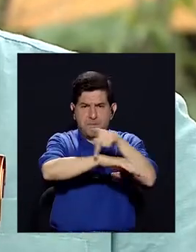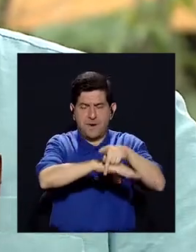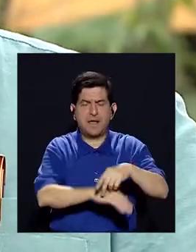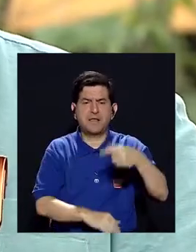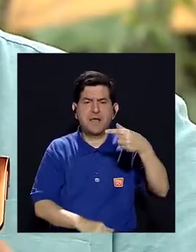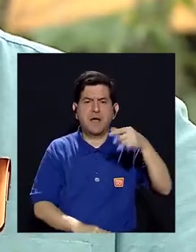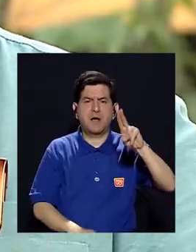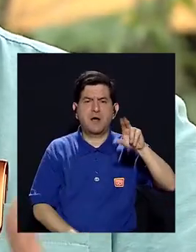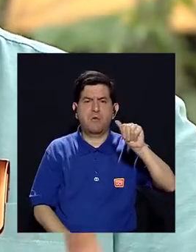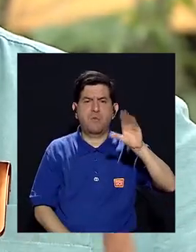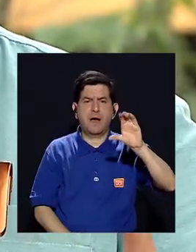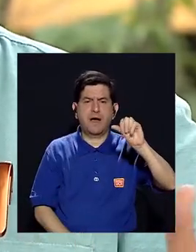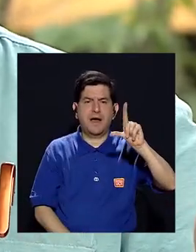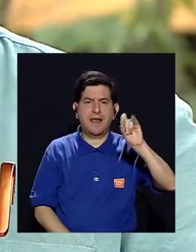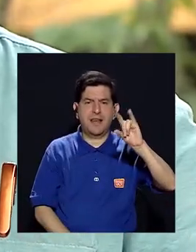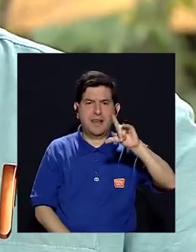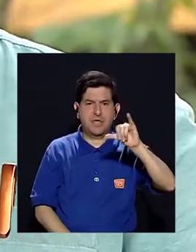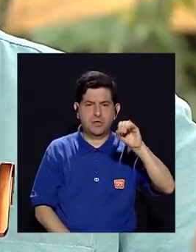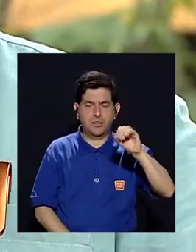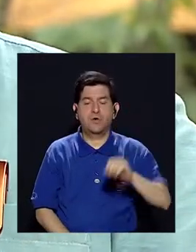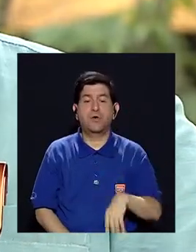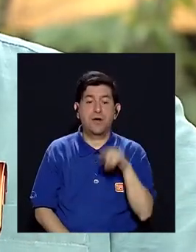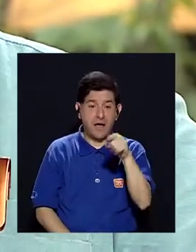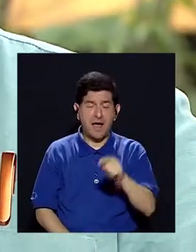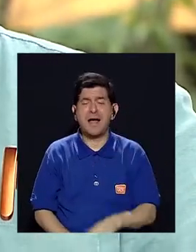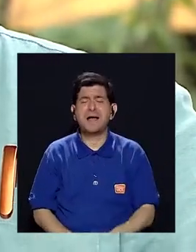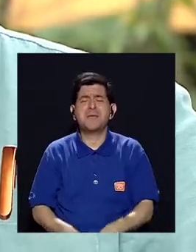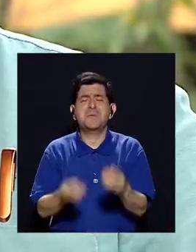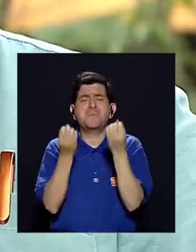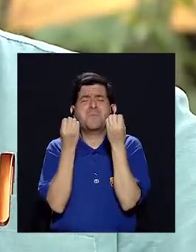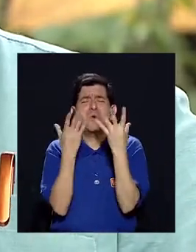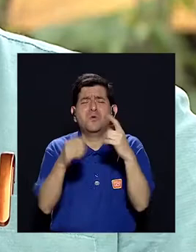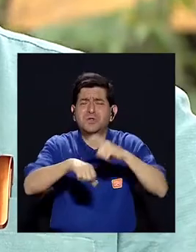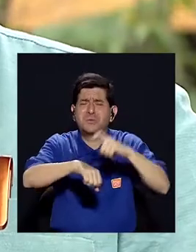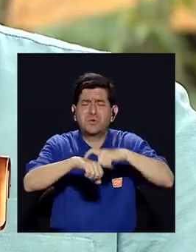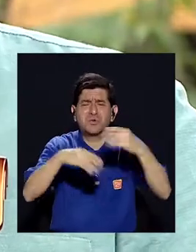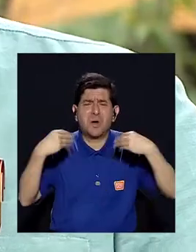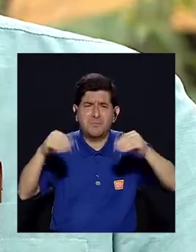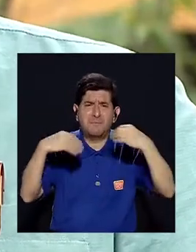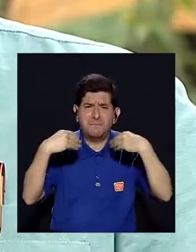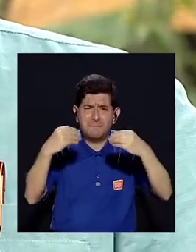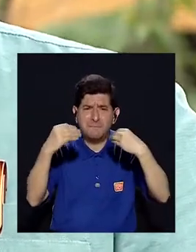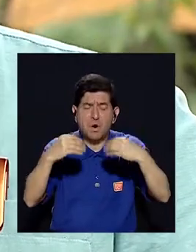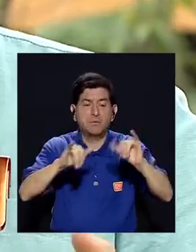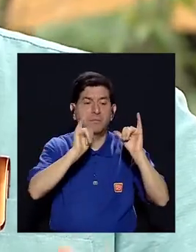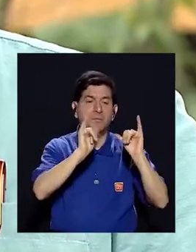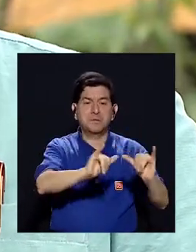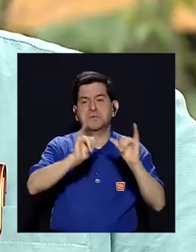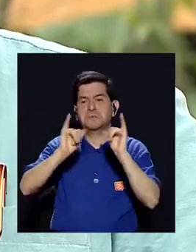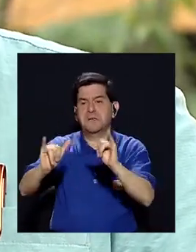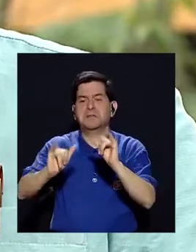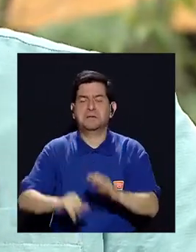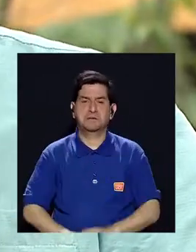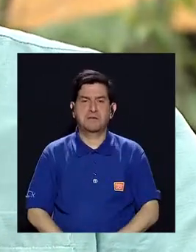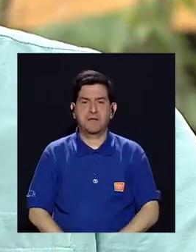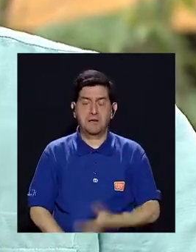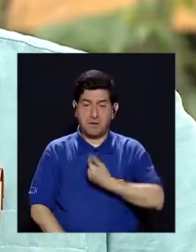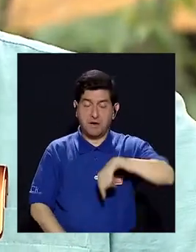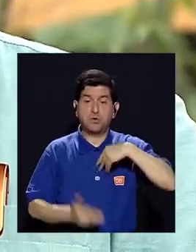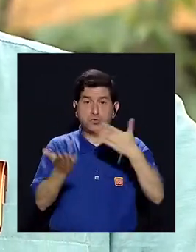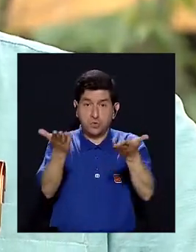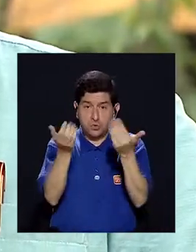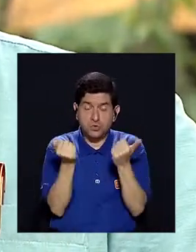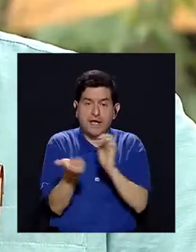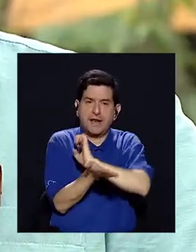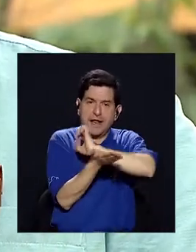son plásticos que están tan asoleados, tienen tiempo de irse trasladando, que son plásticos que ahí están. Entonces, eso es lo que